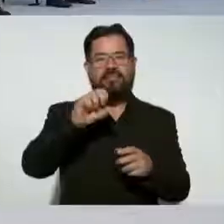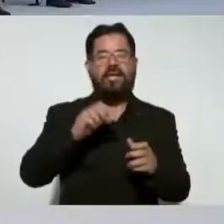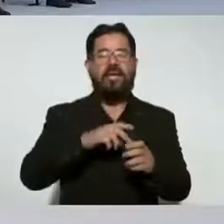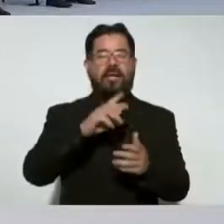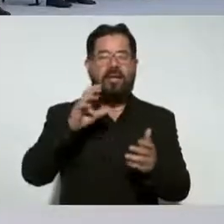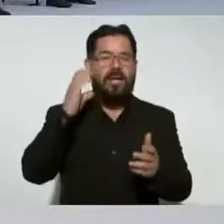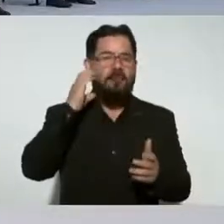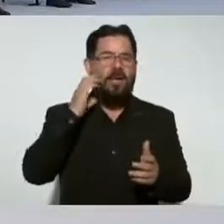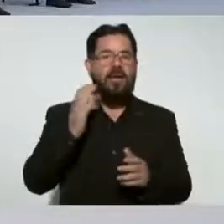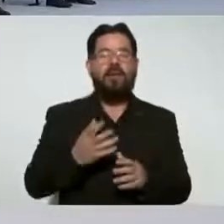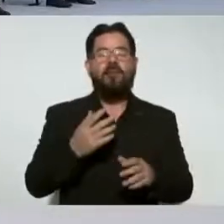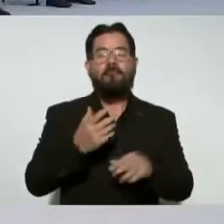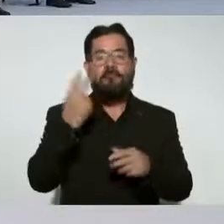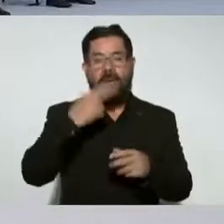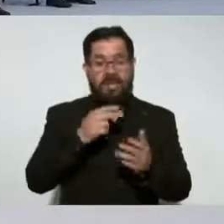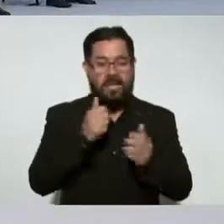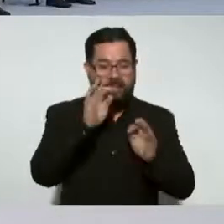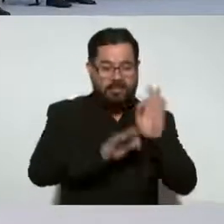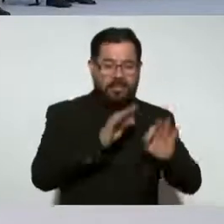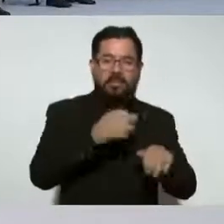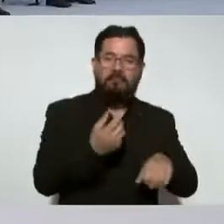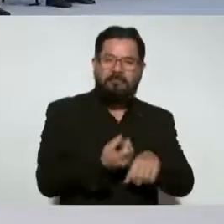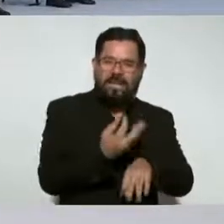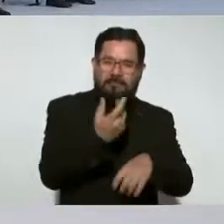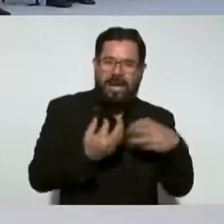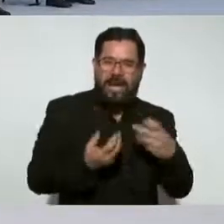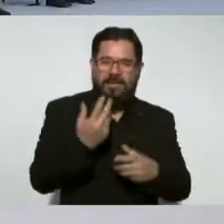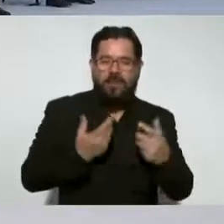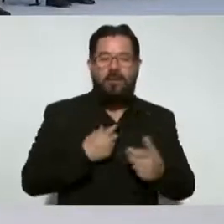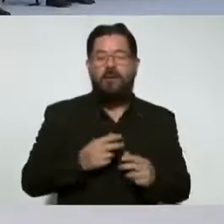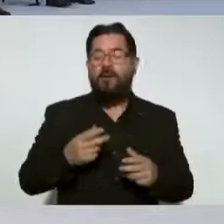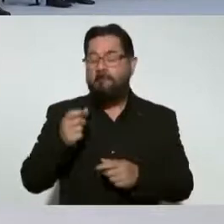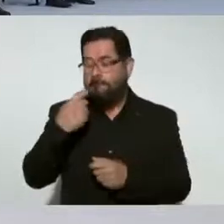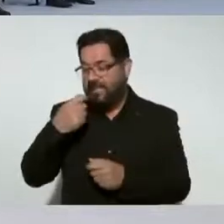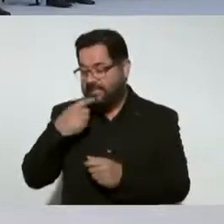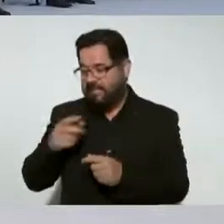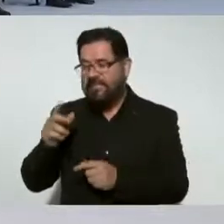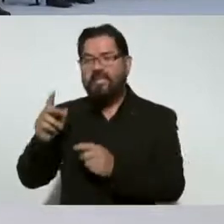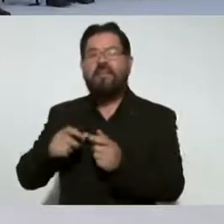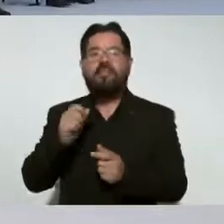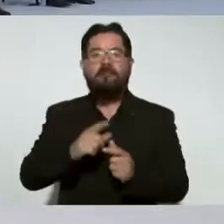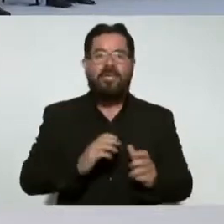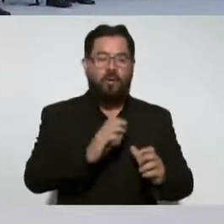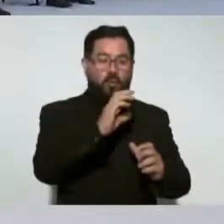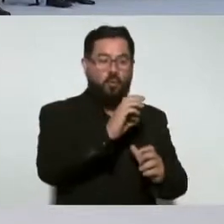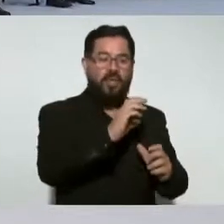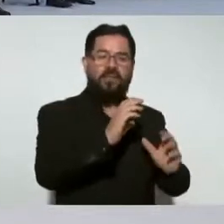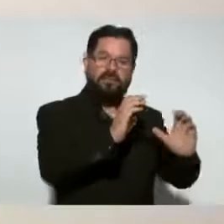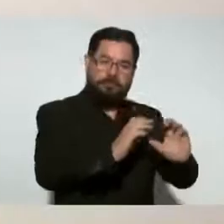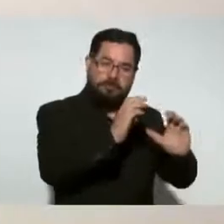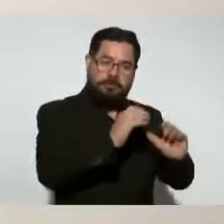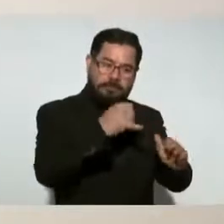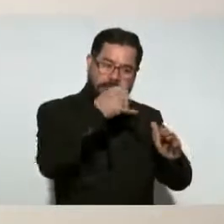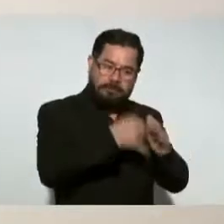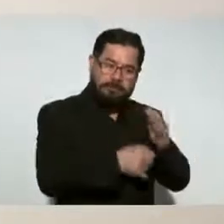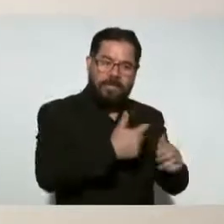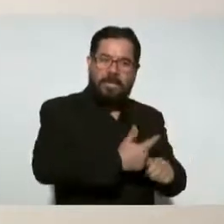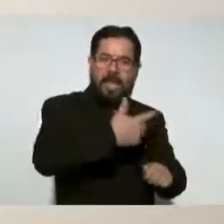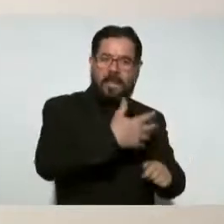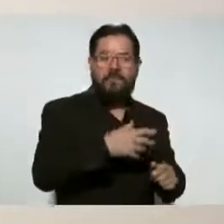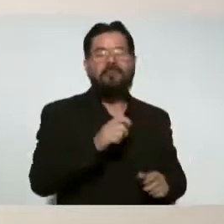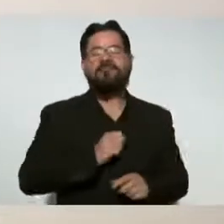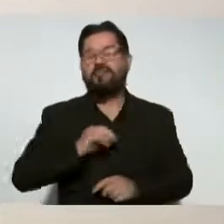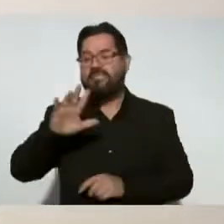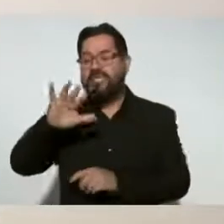9 quirófanos, medicina transfusional, una amplia sala de cuidados intensivos, más de 50 consultorios de